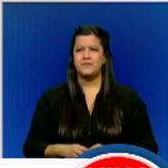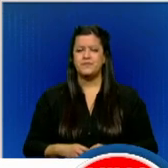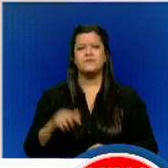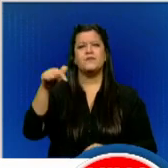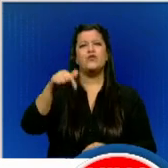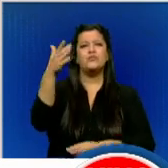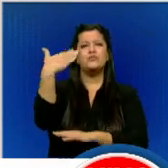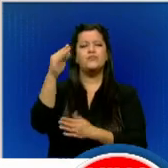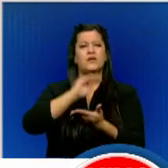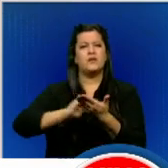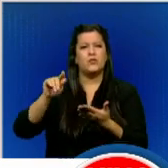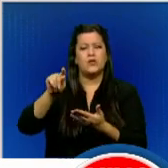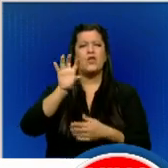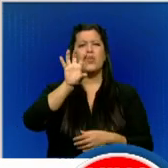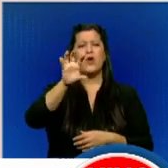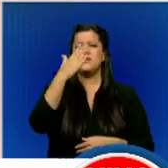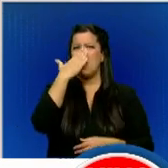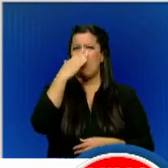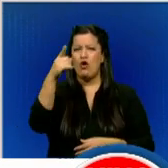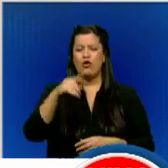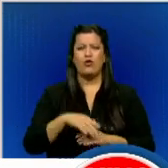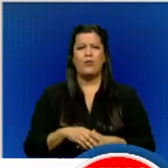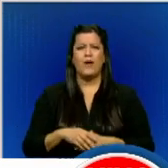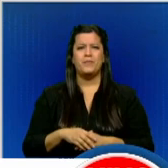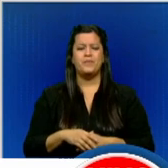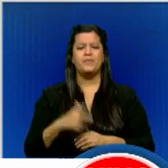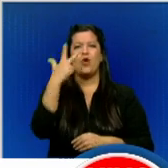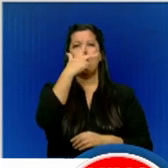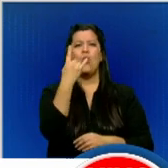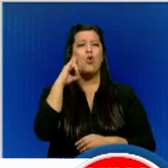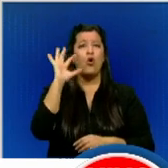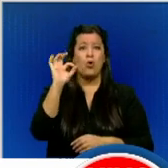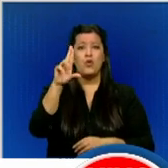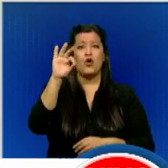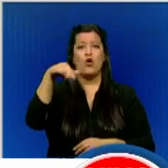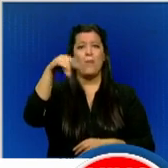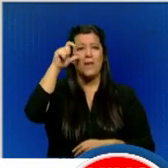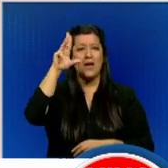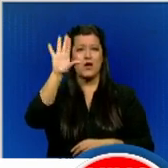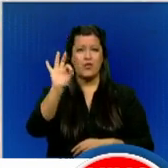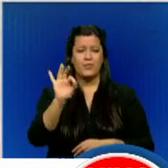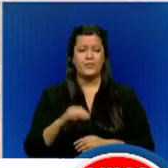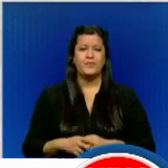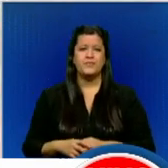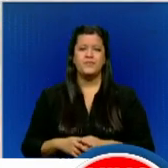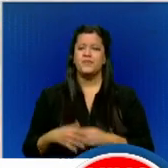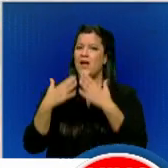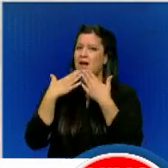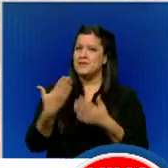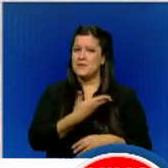tiene la palabra el diputado por la provincia de córdoba víctor hugo romero muchas gracias señor